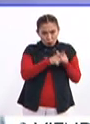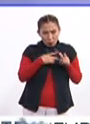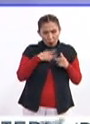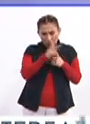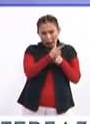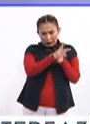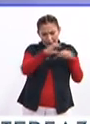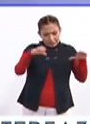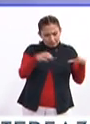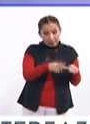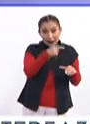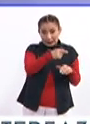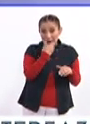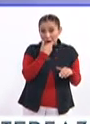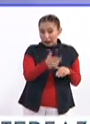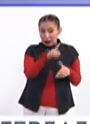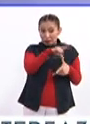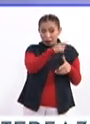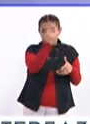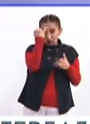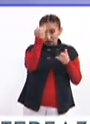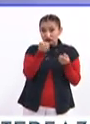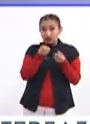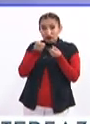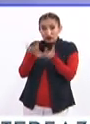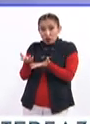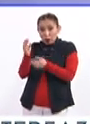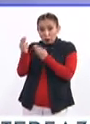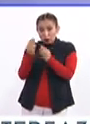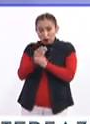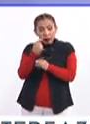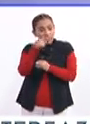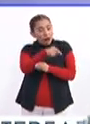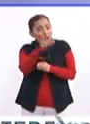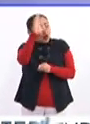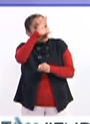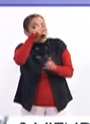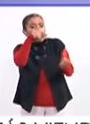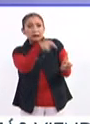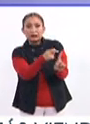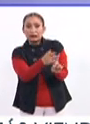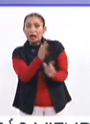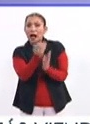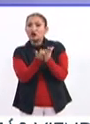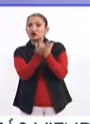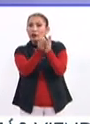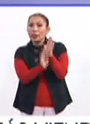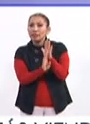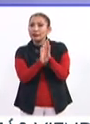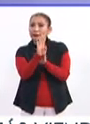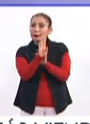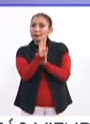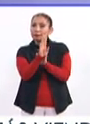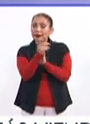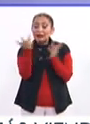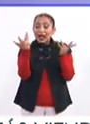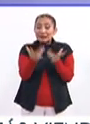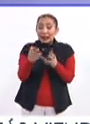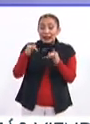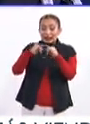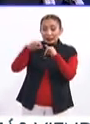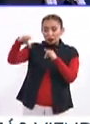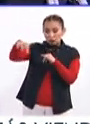de Latinoamérica, y ese es un aporte de Latinoamérica al mundo, se ha concebido que cultura es un factor de desarrollo y que la creación de